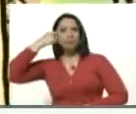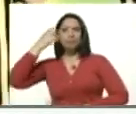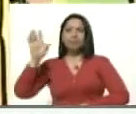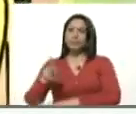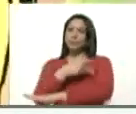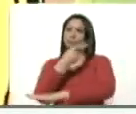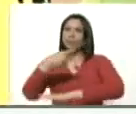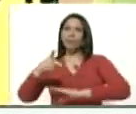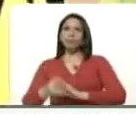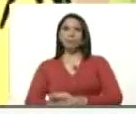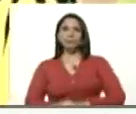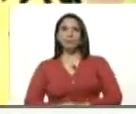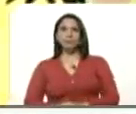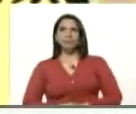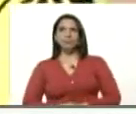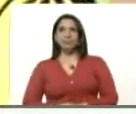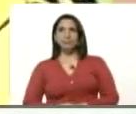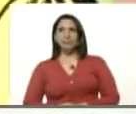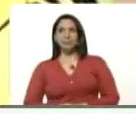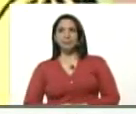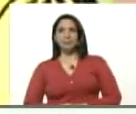cumpleaños feliz.